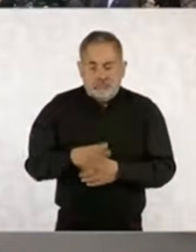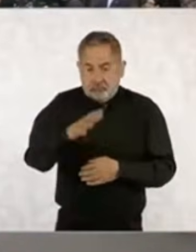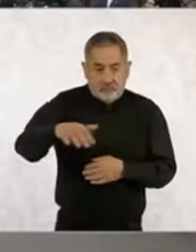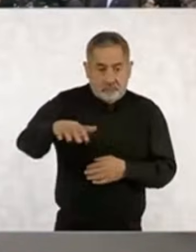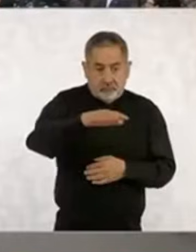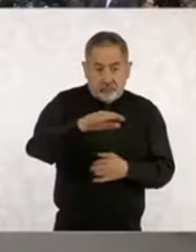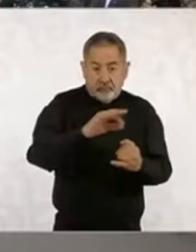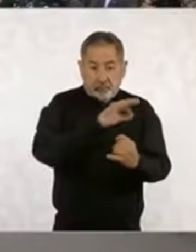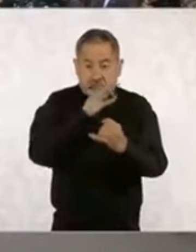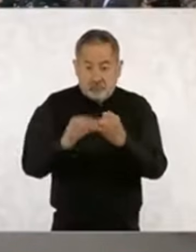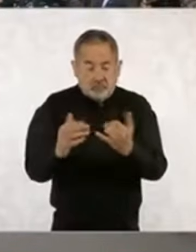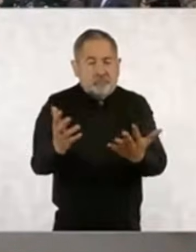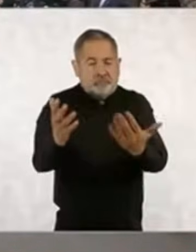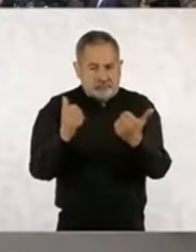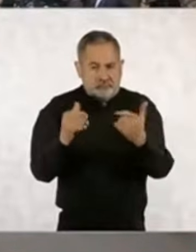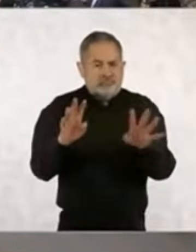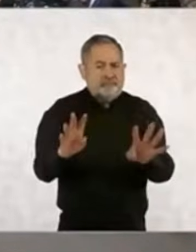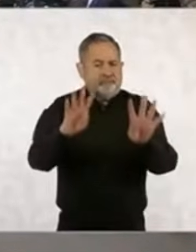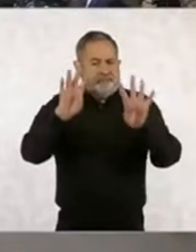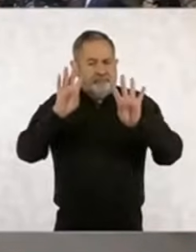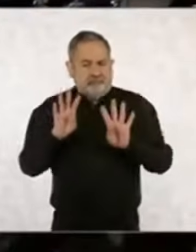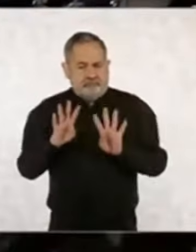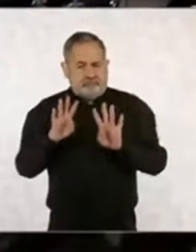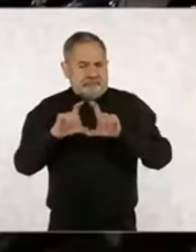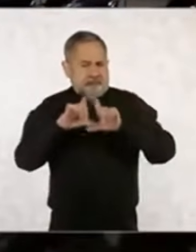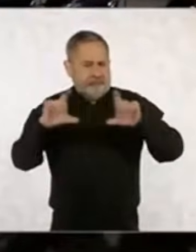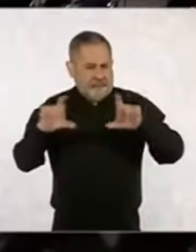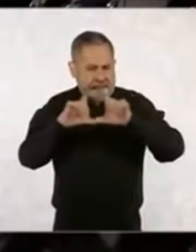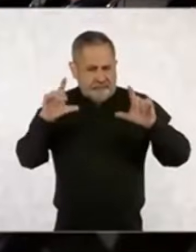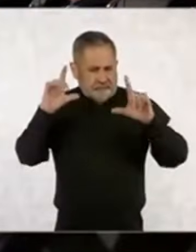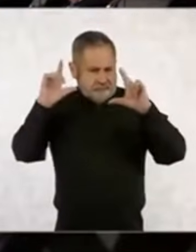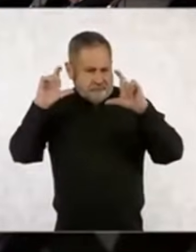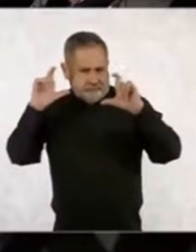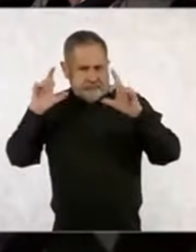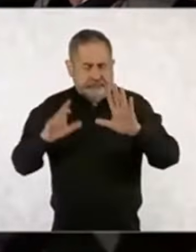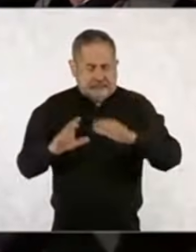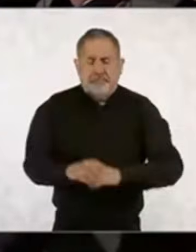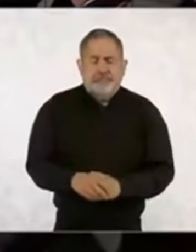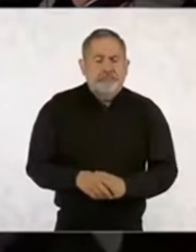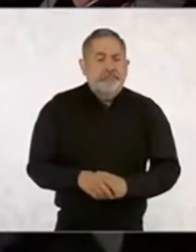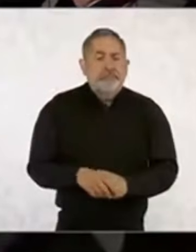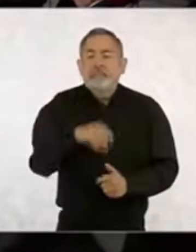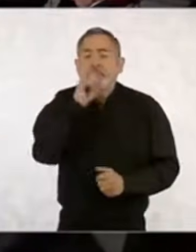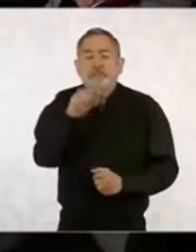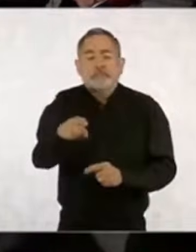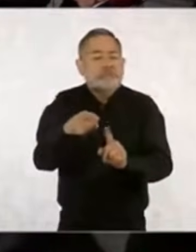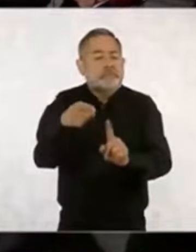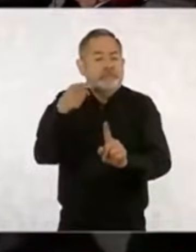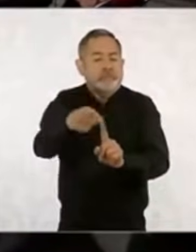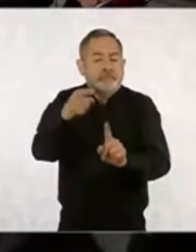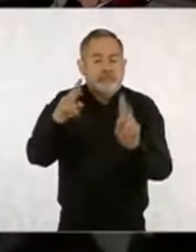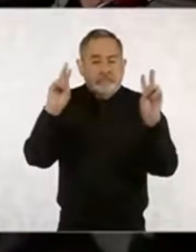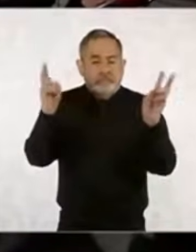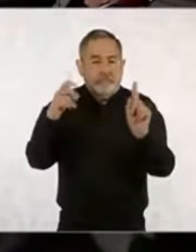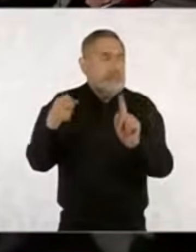tomemos aquí la foto todos juntos. A ver, sobre el tema, a ver aquí.